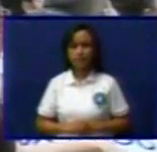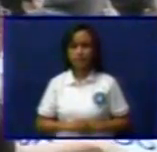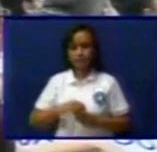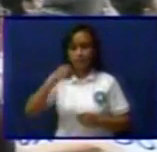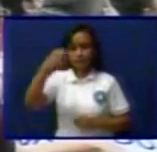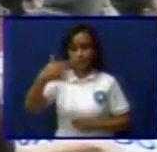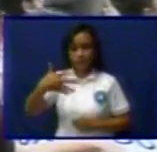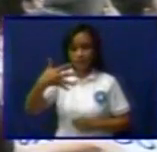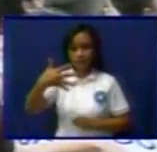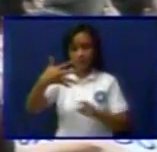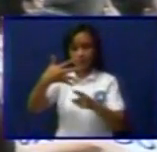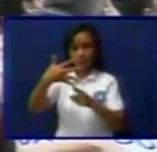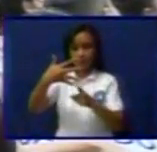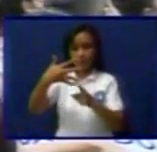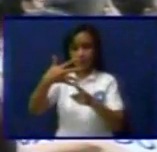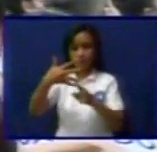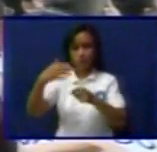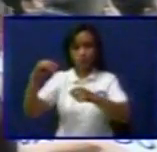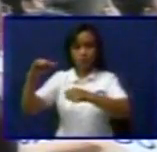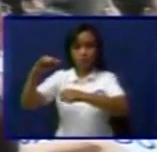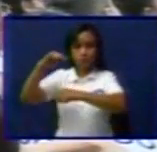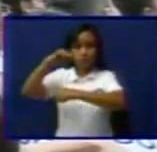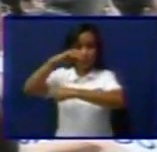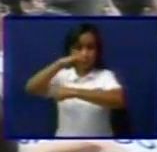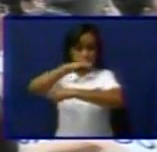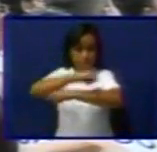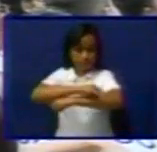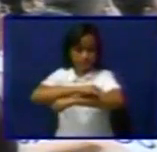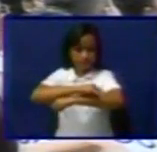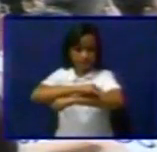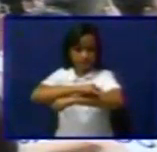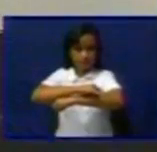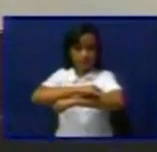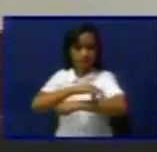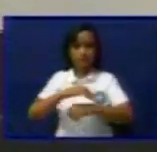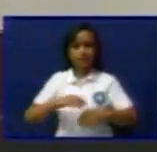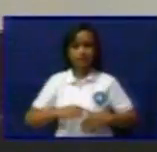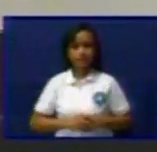Y el quinto subproyecto, el aeropuerto.